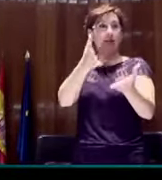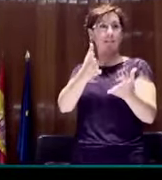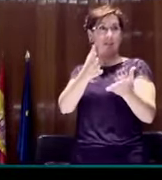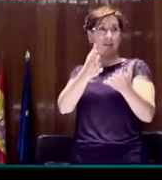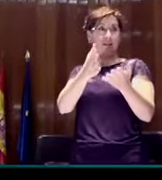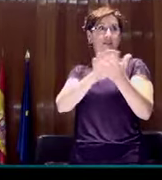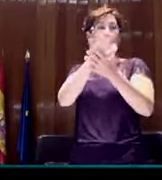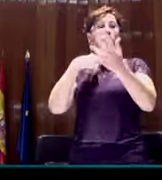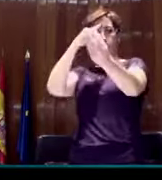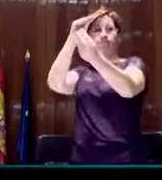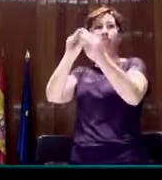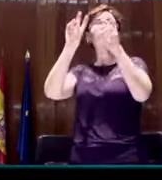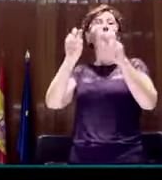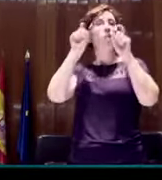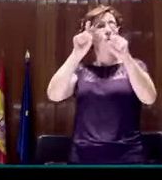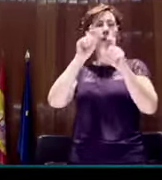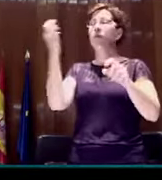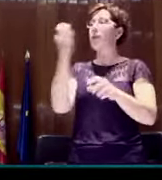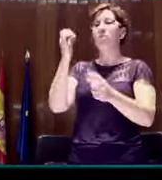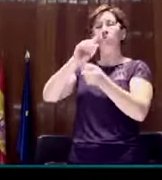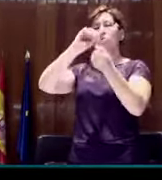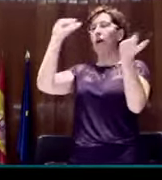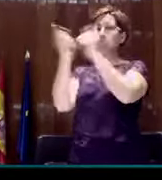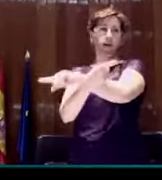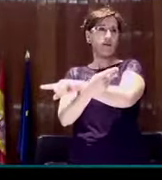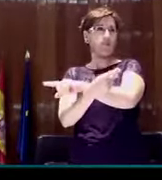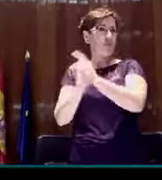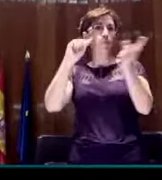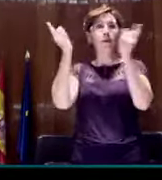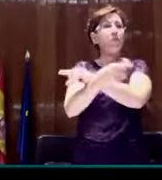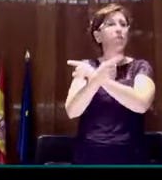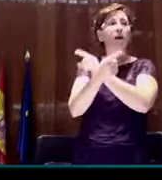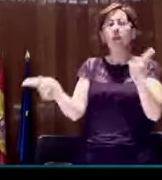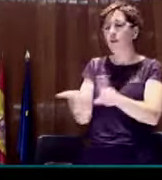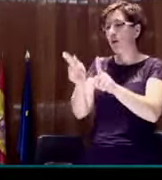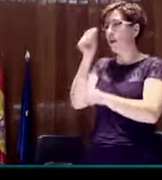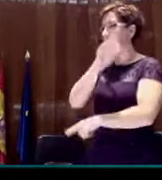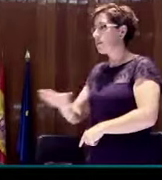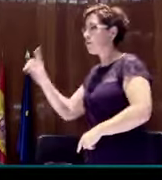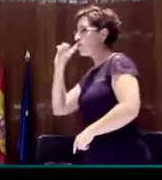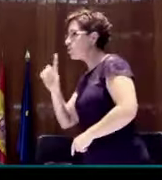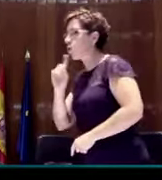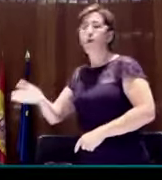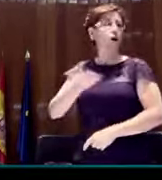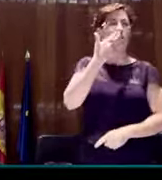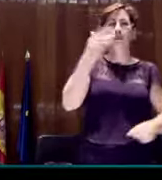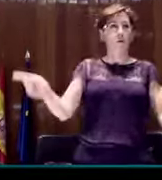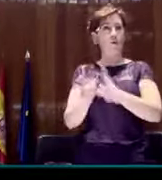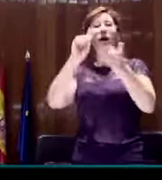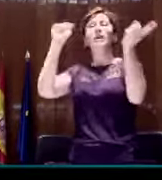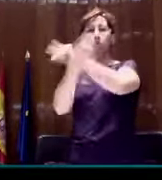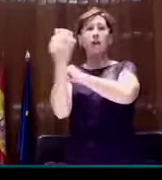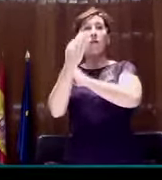el hecho de que tenemos que cambiar y eso lo tenemos que hacer tanto para los niños sordos como para los oyentes. Y eso lo podemos hacer gracias a las